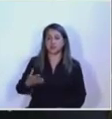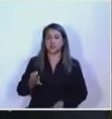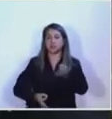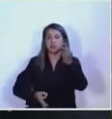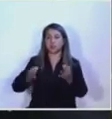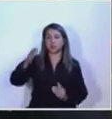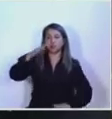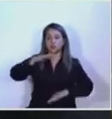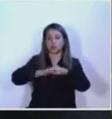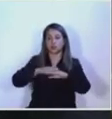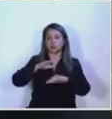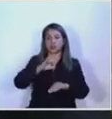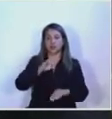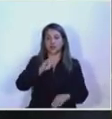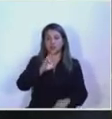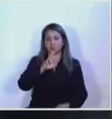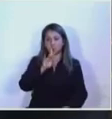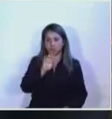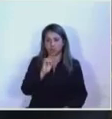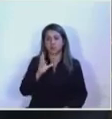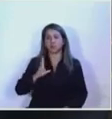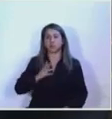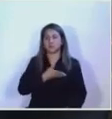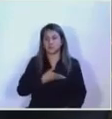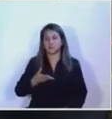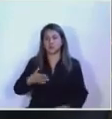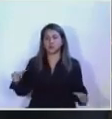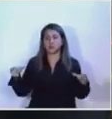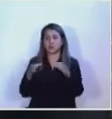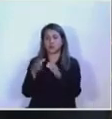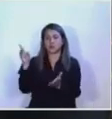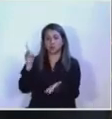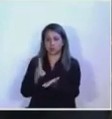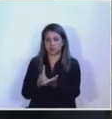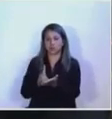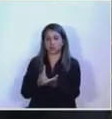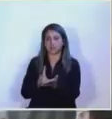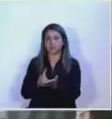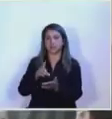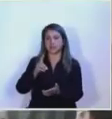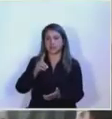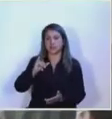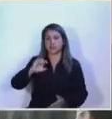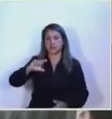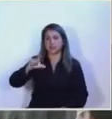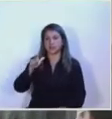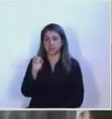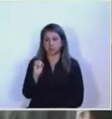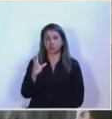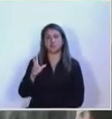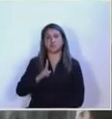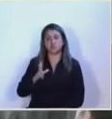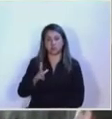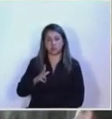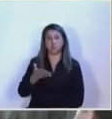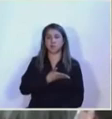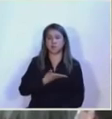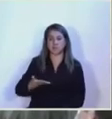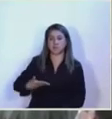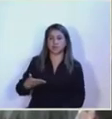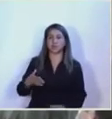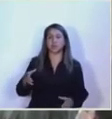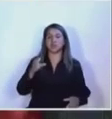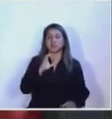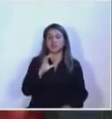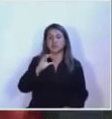Suprema Juan Eduardo Fuentes, señor presidente de la Cámara de Diputados y Diputadas Diego Poulsen, señor presidente de la